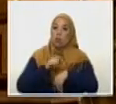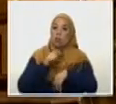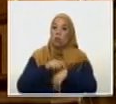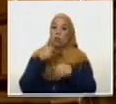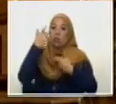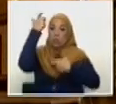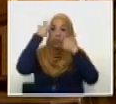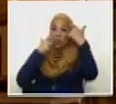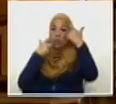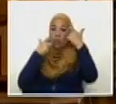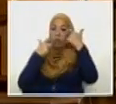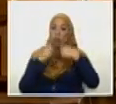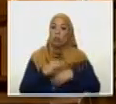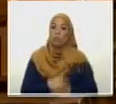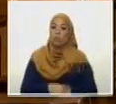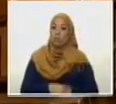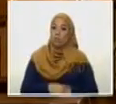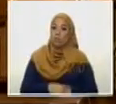comandante Chávez